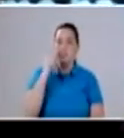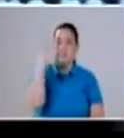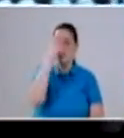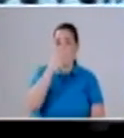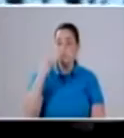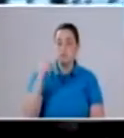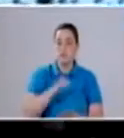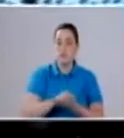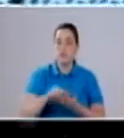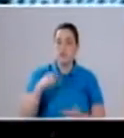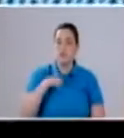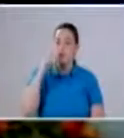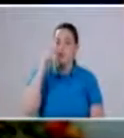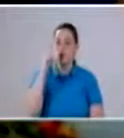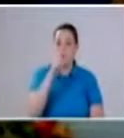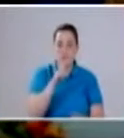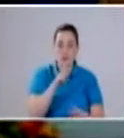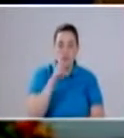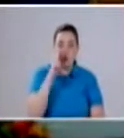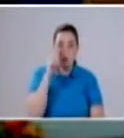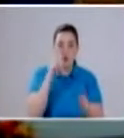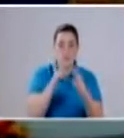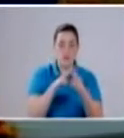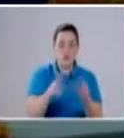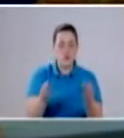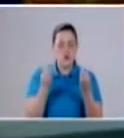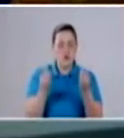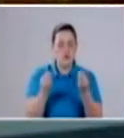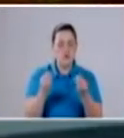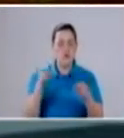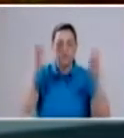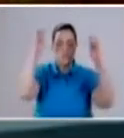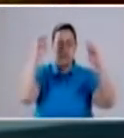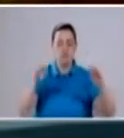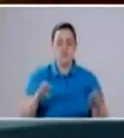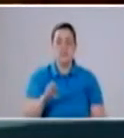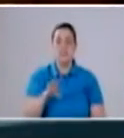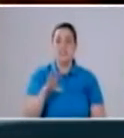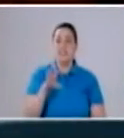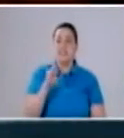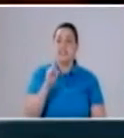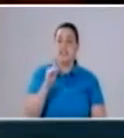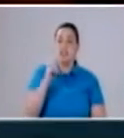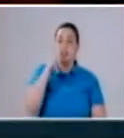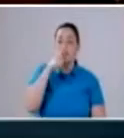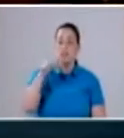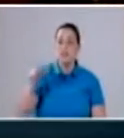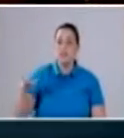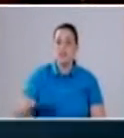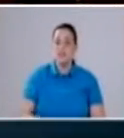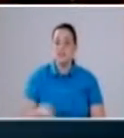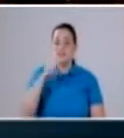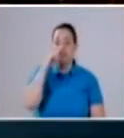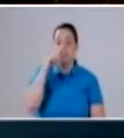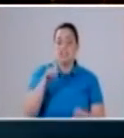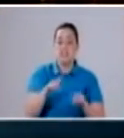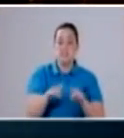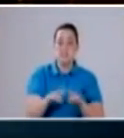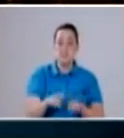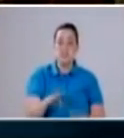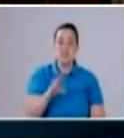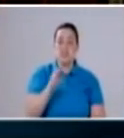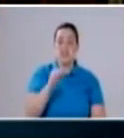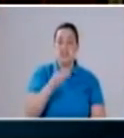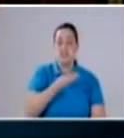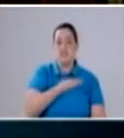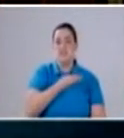montón de gentes que hablan en lenguas, pero también hablan mentiras y chismes y de